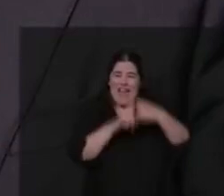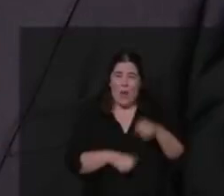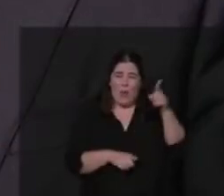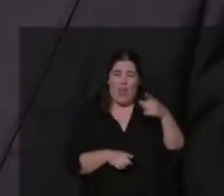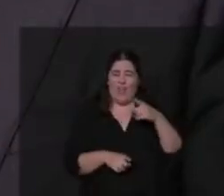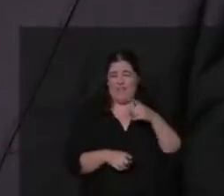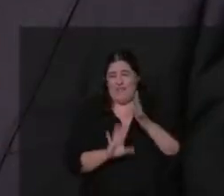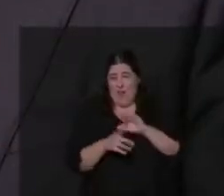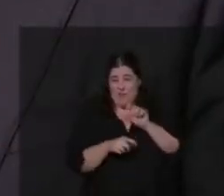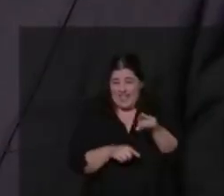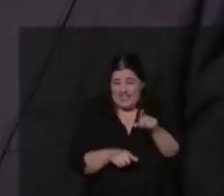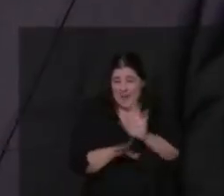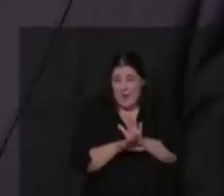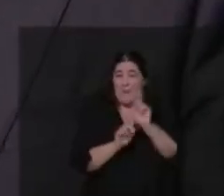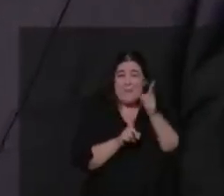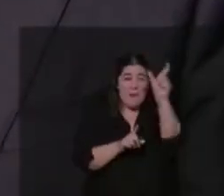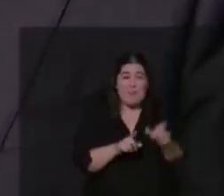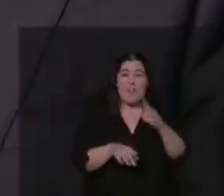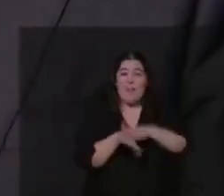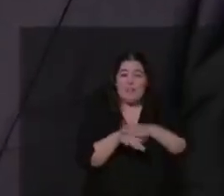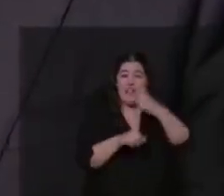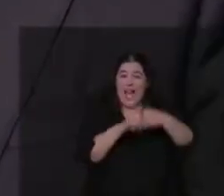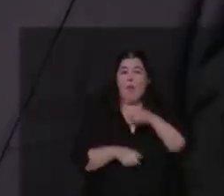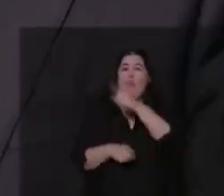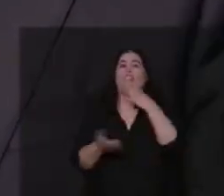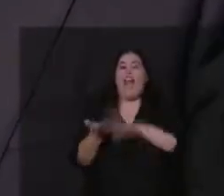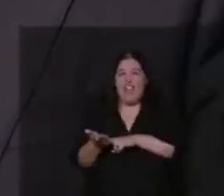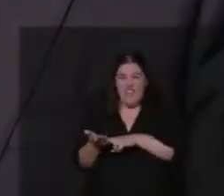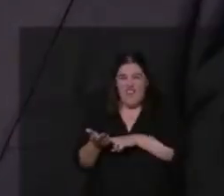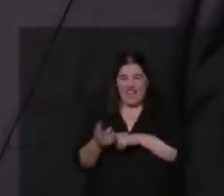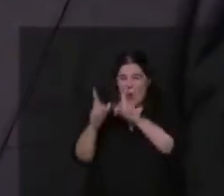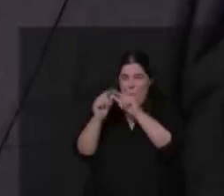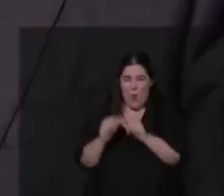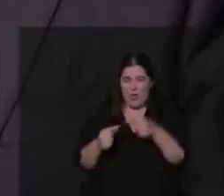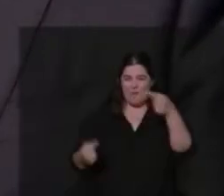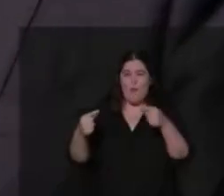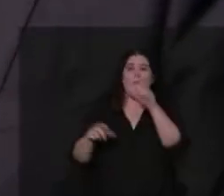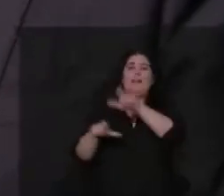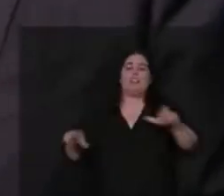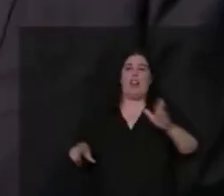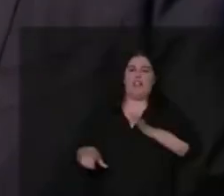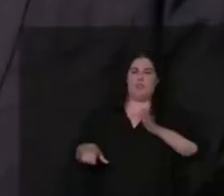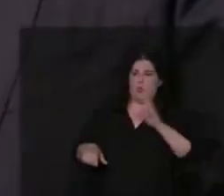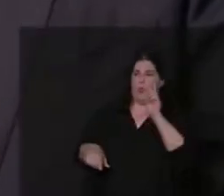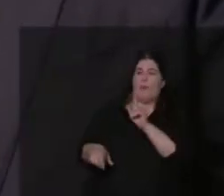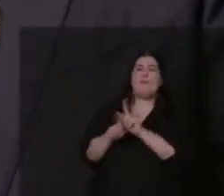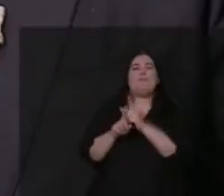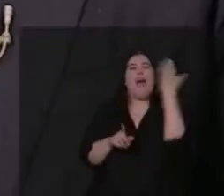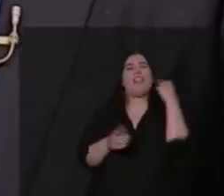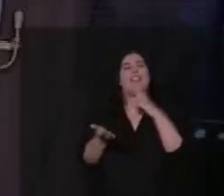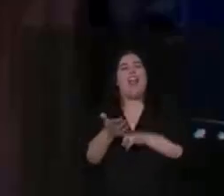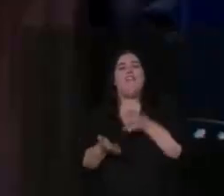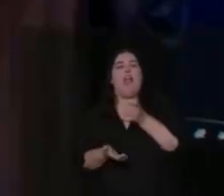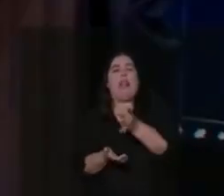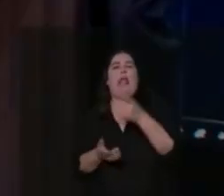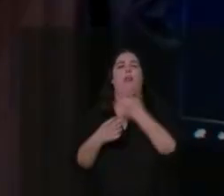cálculos de la misma manera que te hicieron los cálculos de la tarifa y todo, que los números que mostraban y asustaban a la gente en el tren y en los distintos lugares no